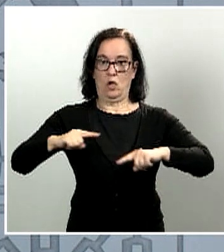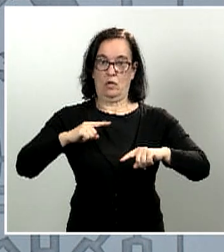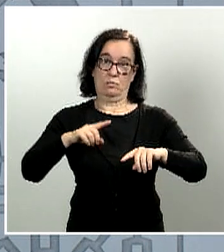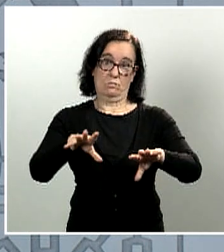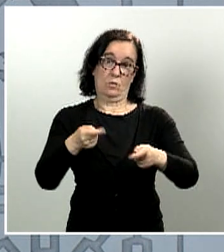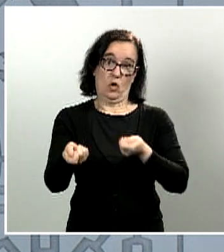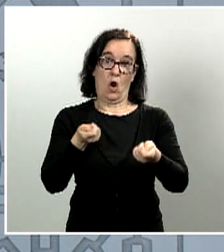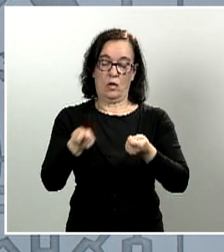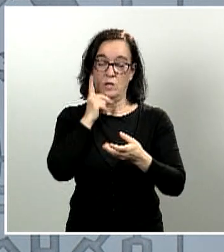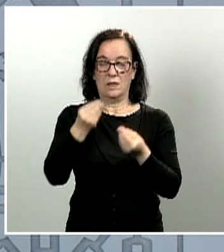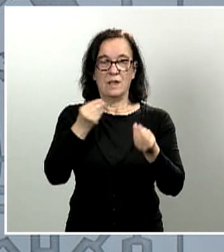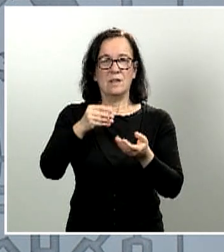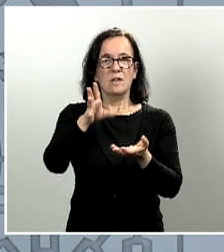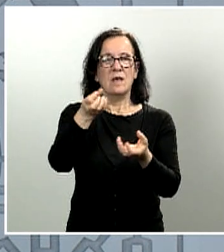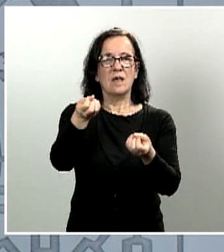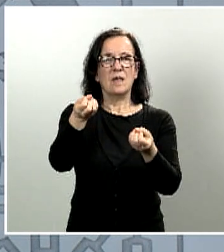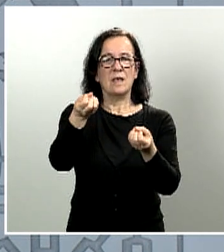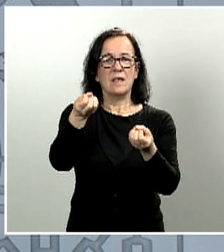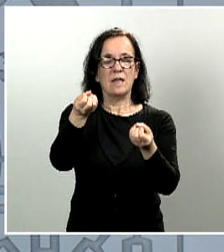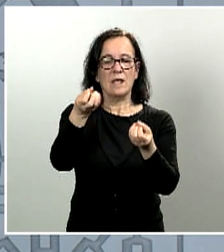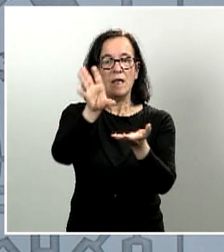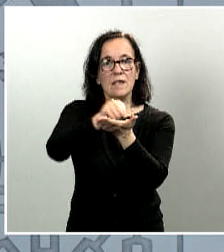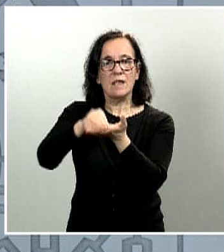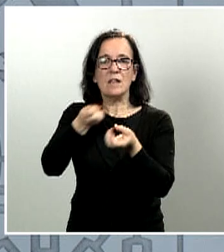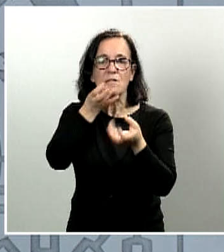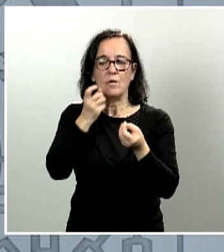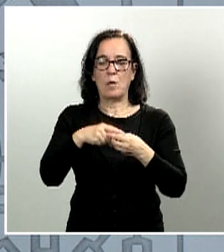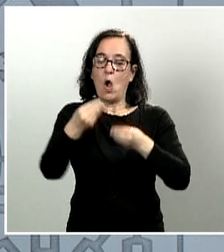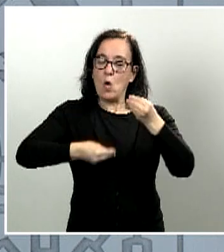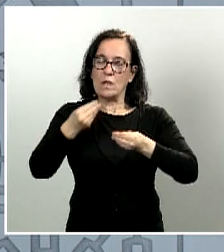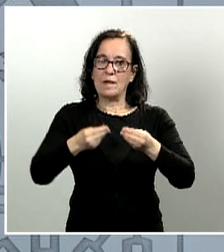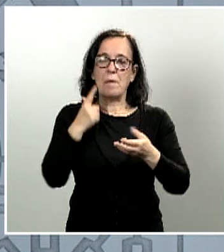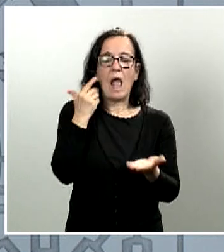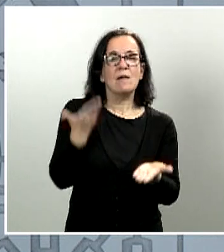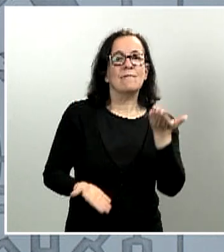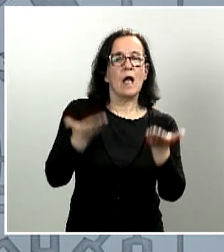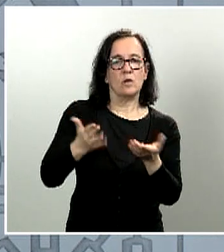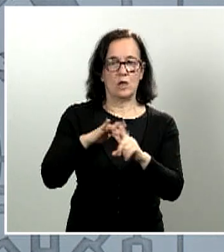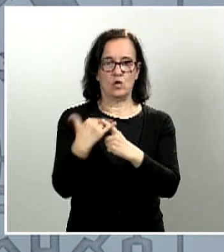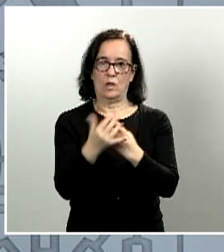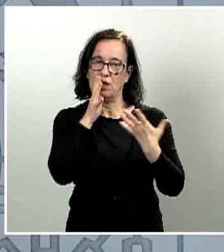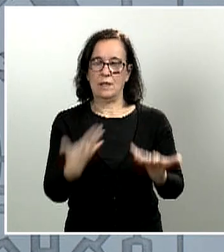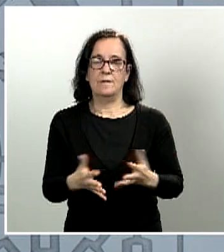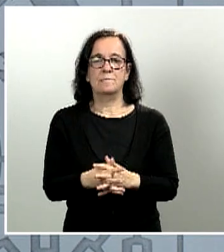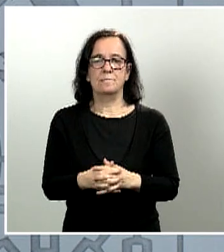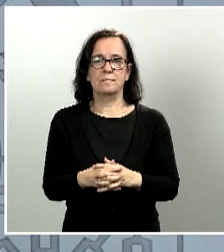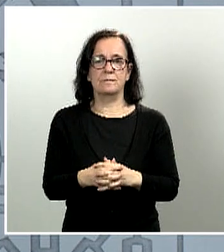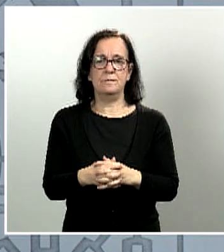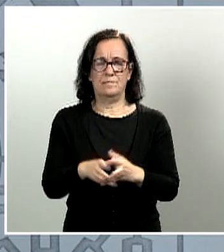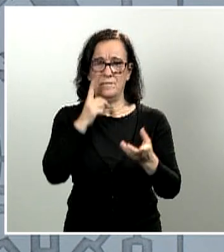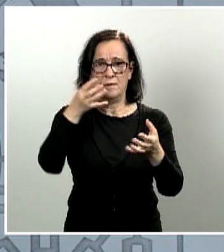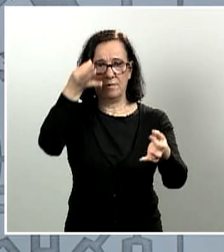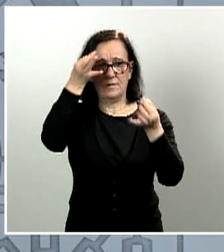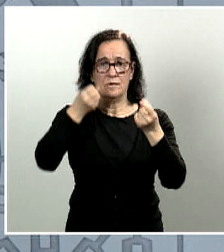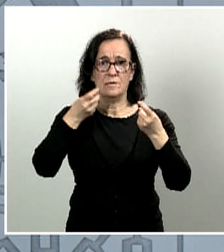que es una información a la que nosotros utilizamos para valorar la situación actual. Los datos, entiendo que